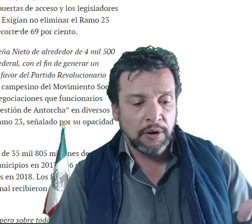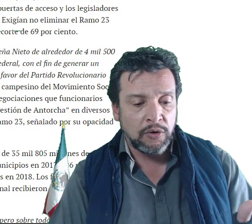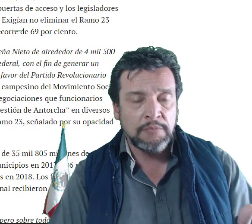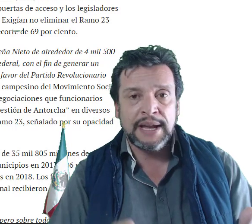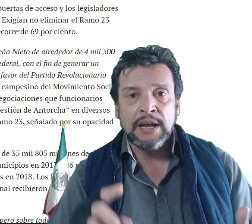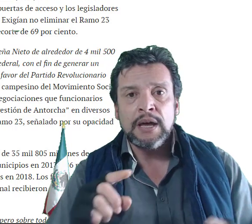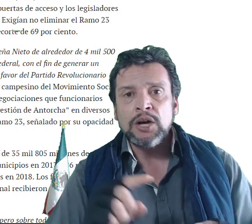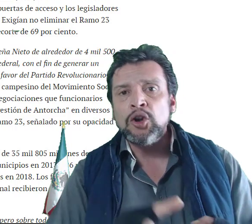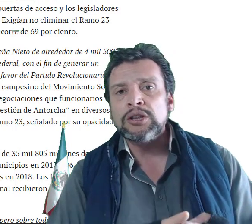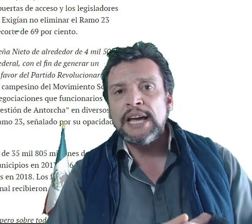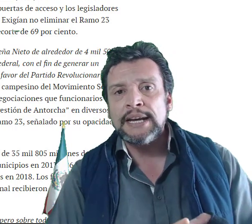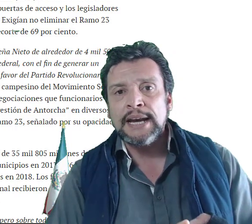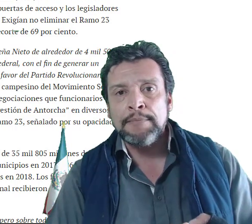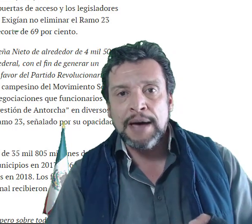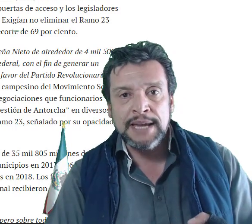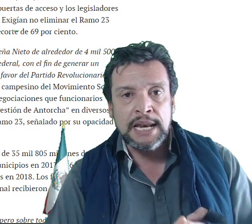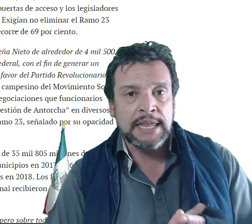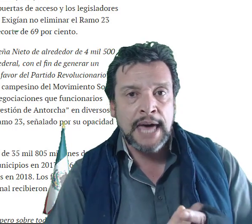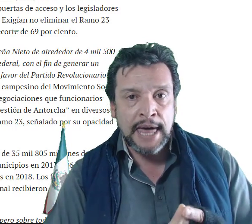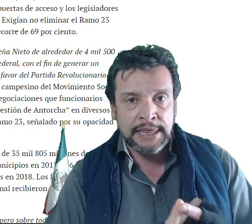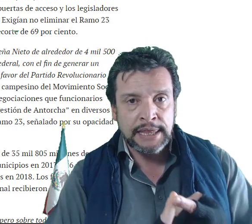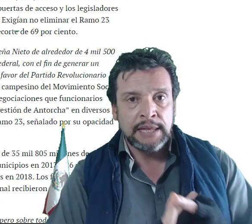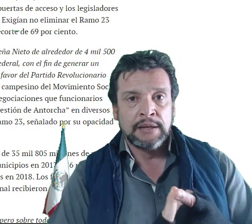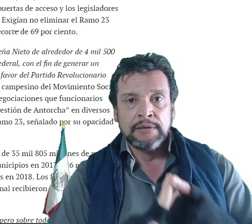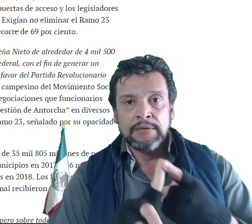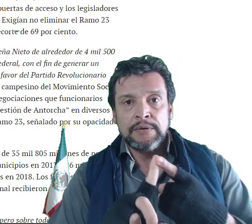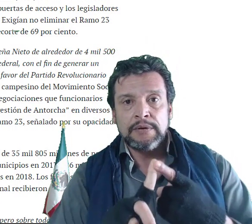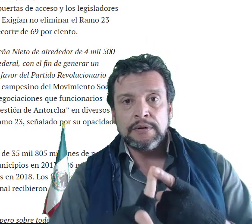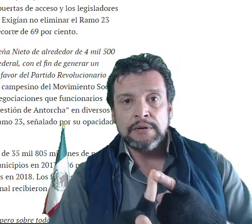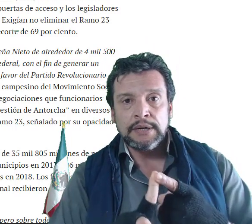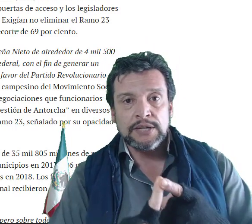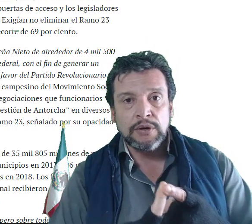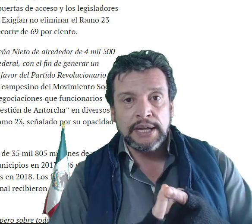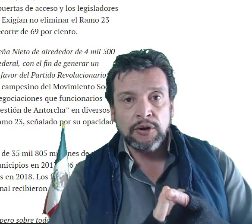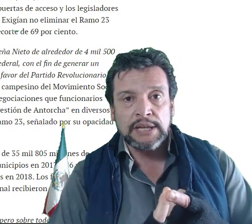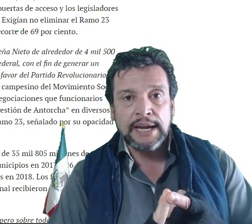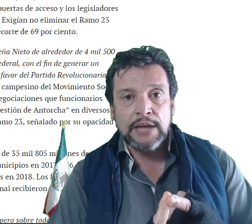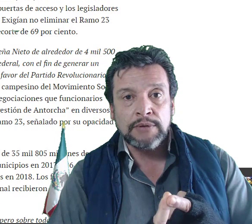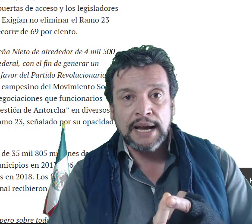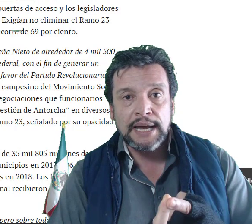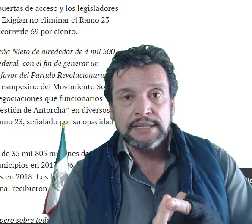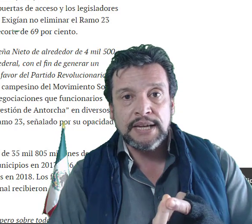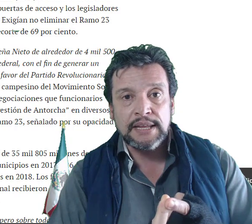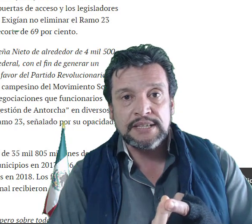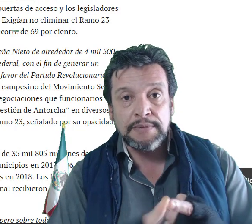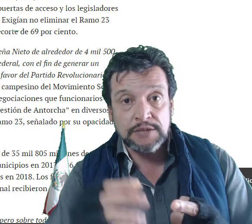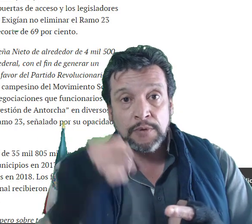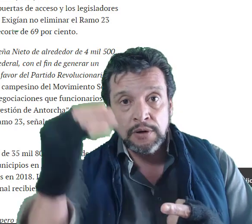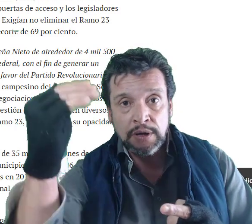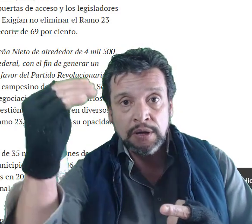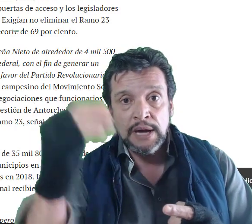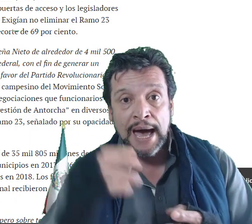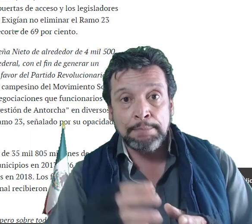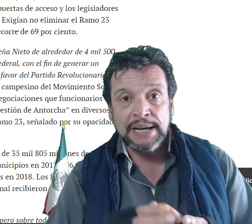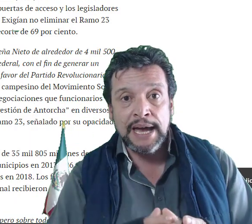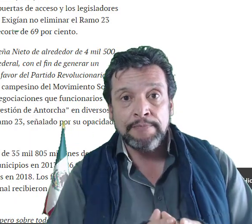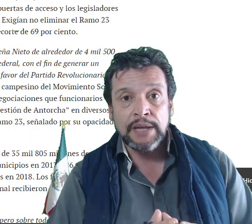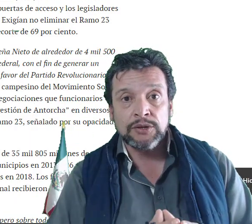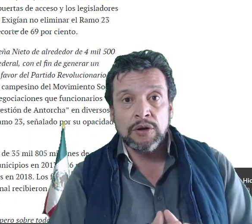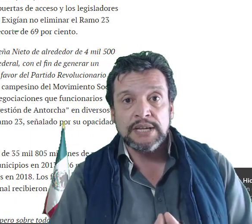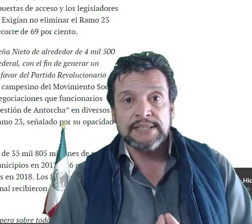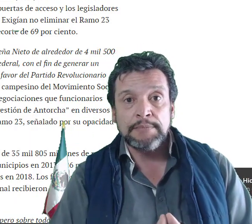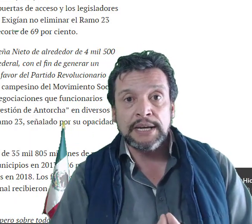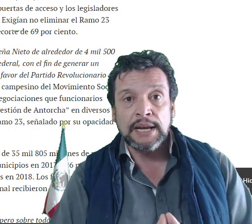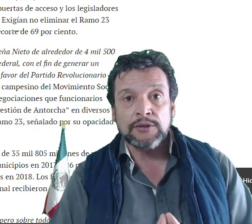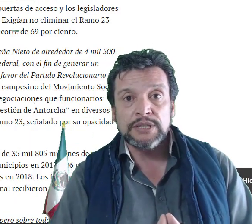a todo volumen no tienen la amabilidad eso denota que hay una carencia de civismo amplia